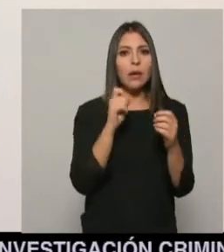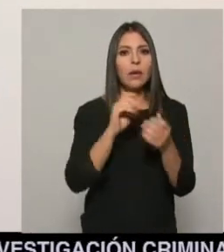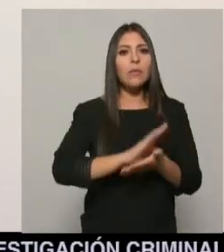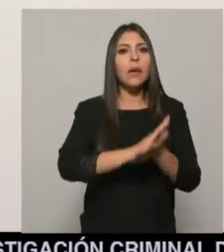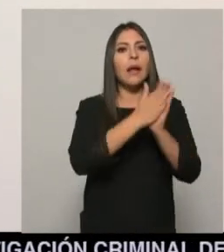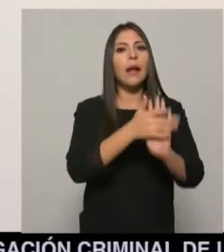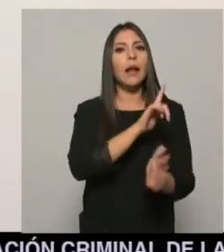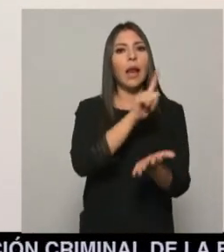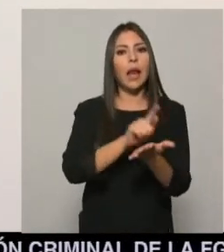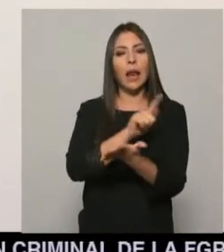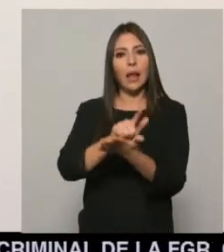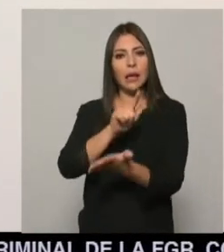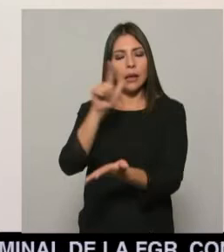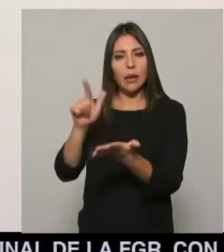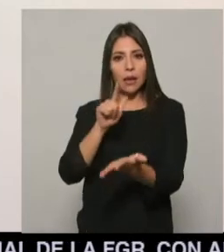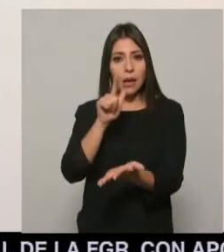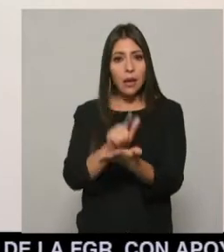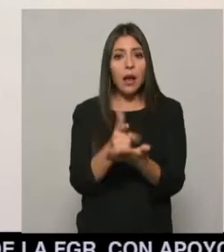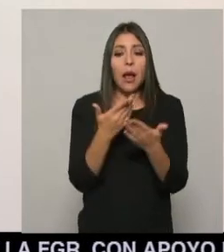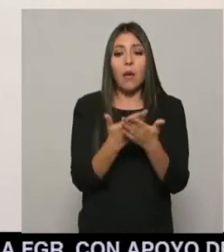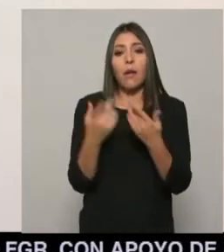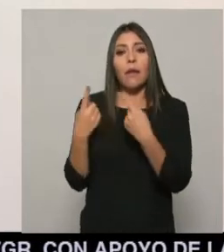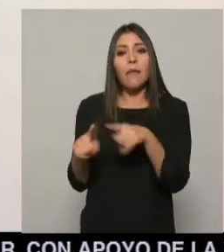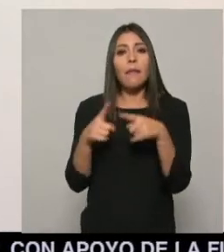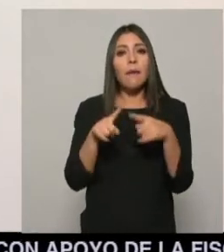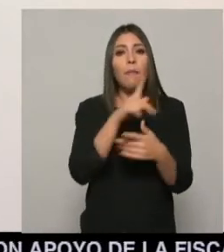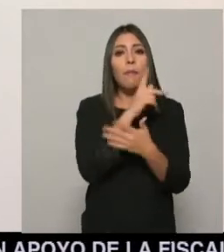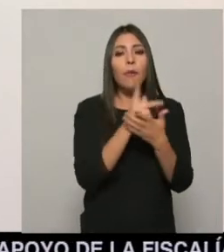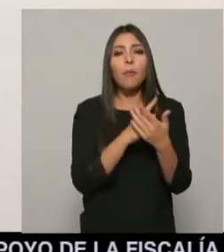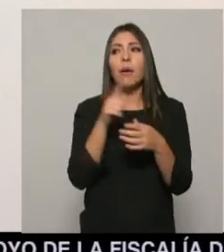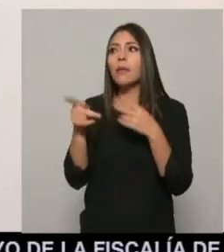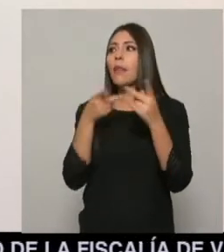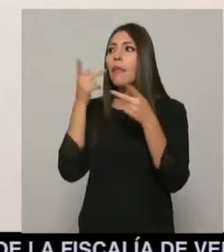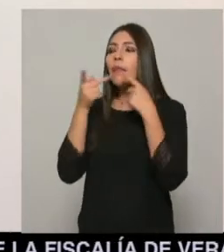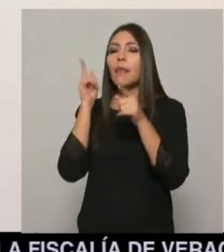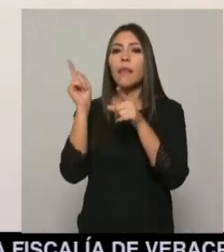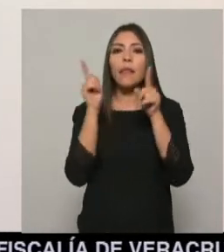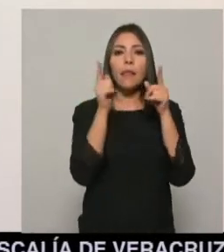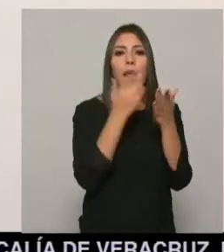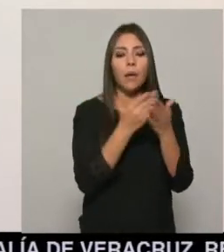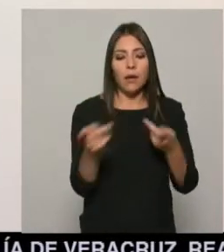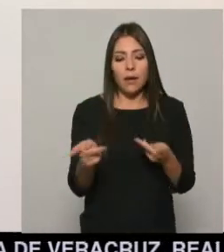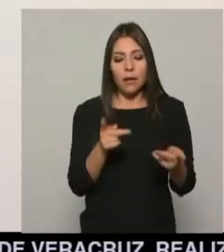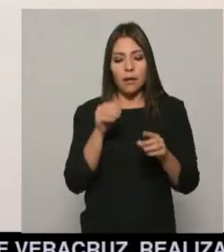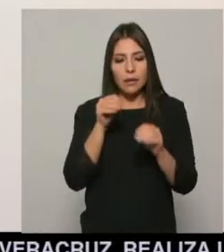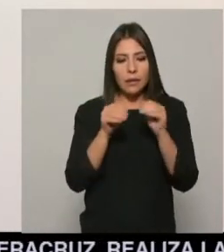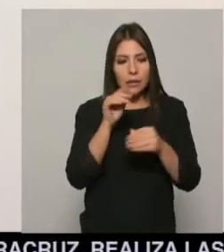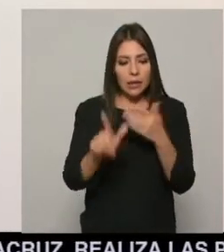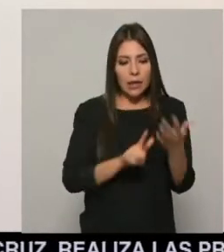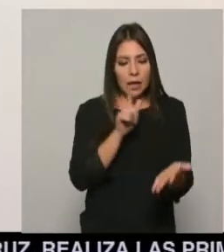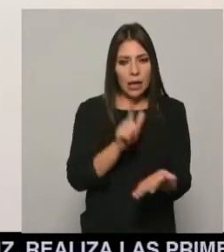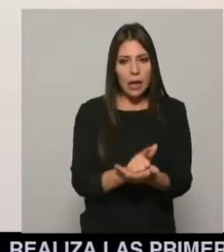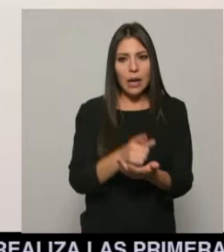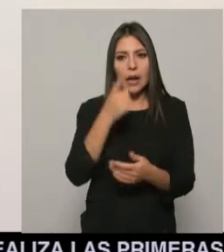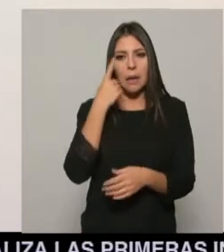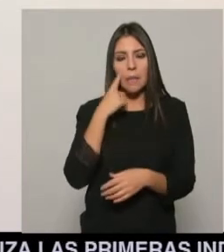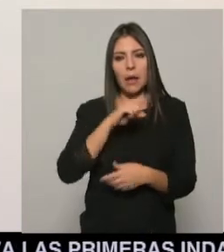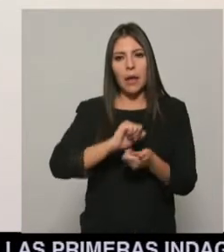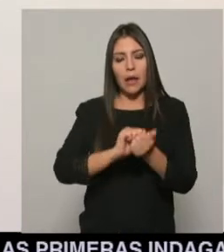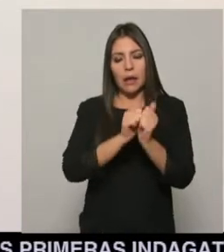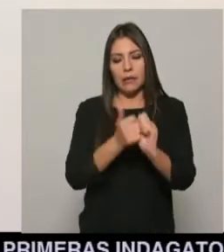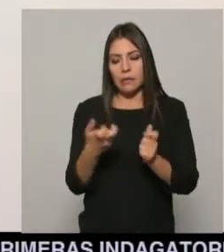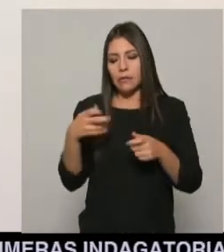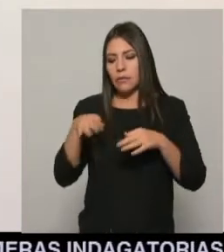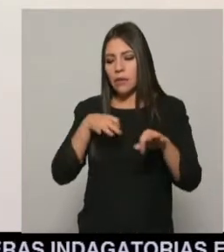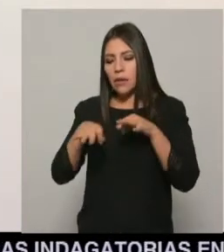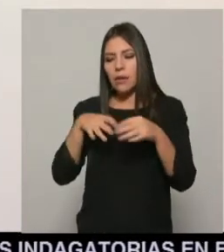hoy observamos que también en la Federación tienen muchas críticas de su aplicación. Aquí se hacen leyes justo para evitar la discrecionalidad, y por eso estamos trabajando, para